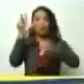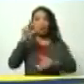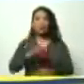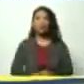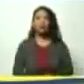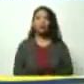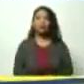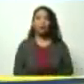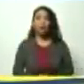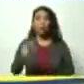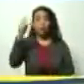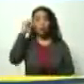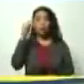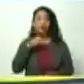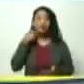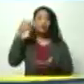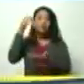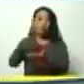día de su partida